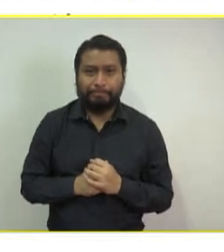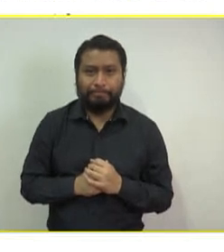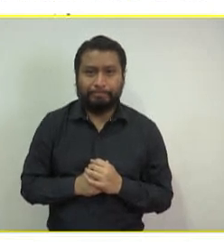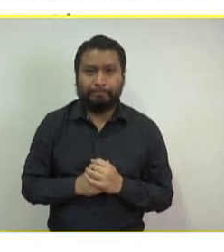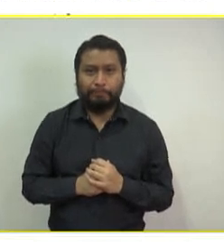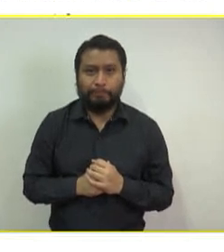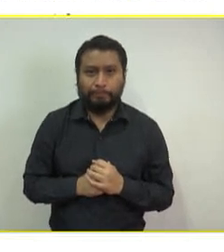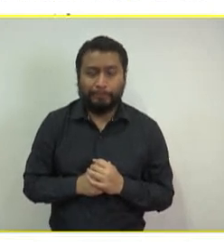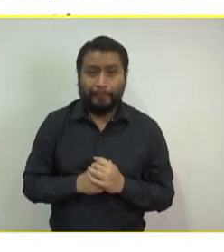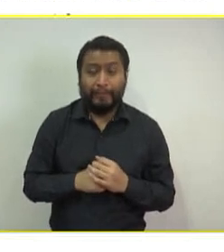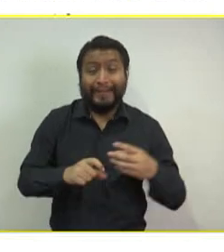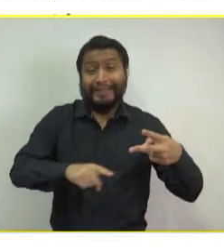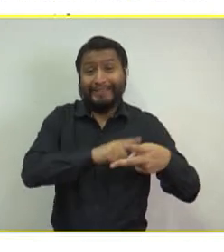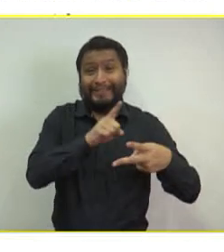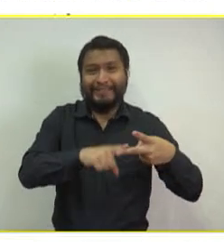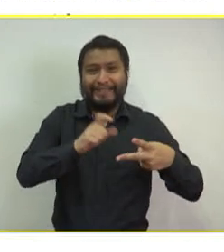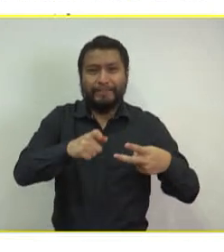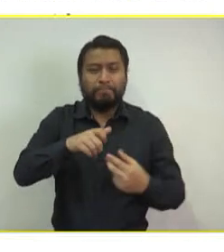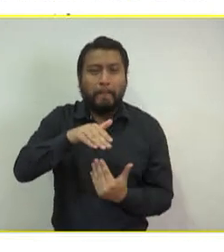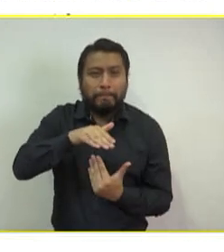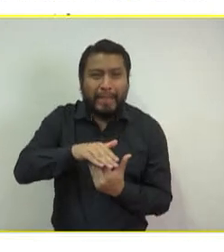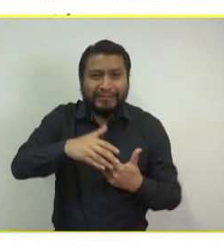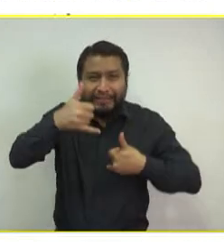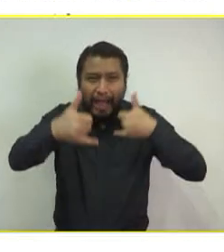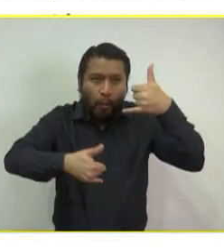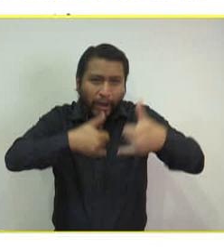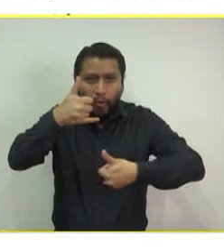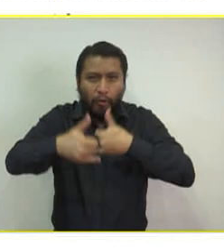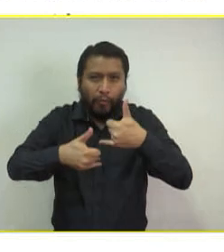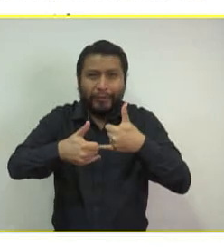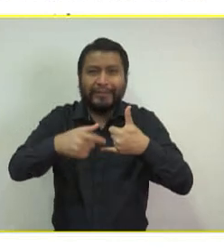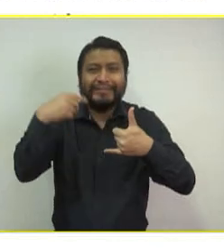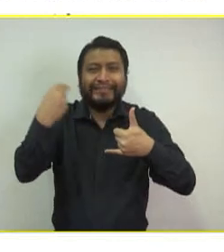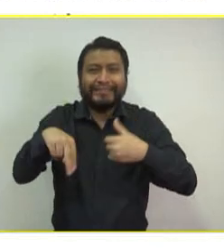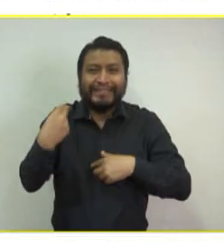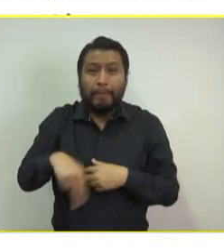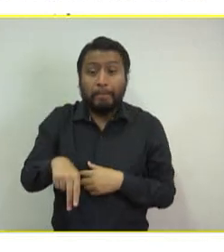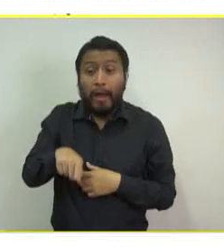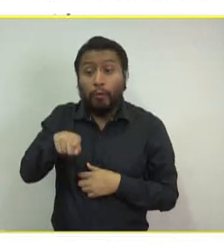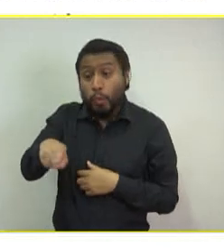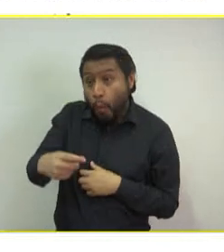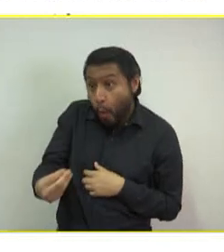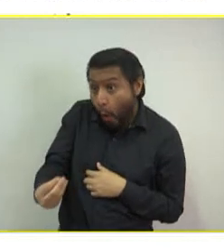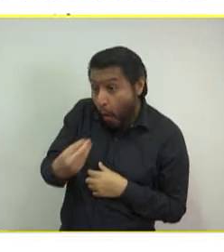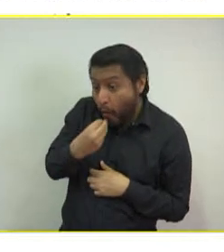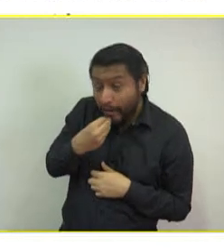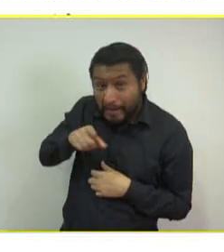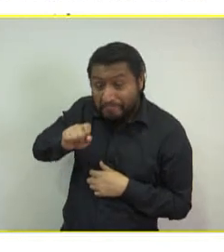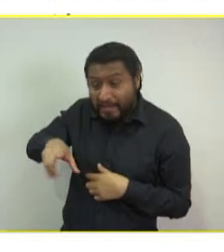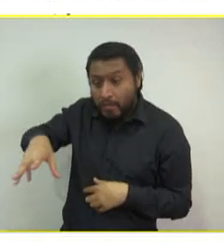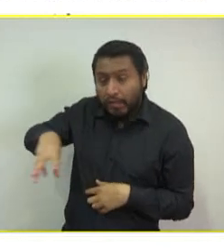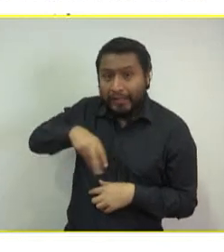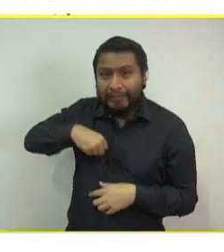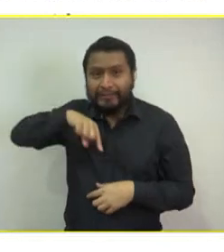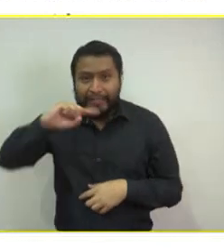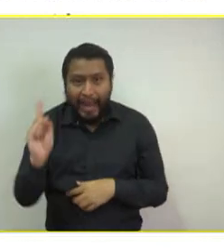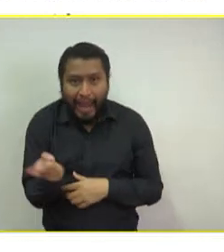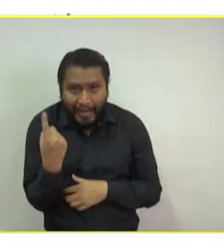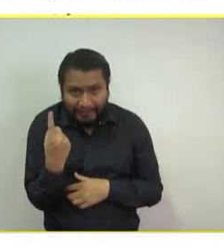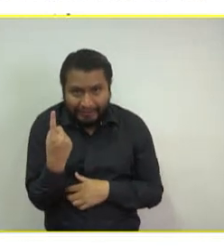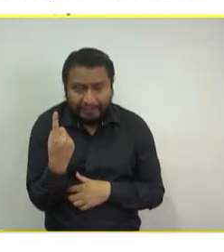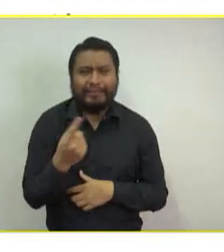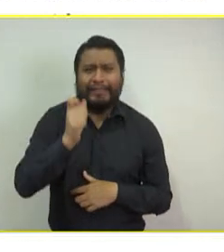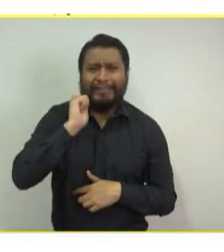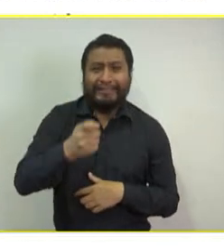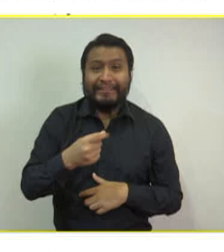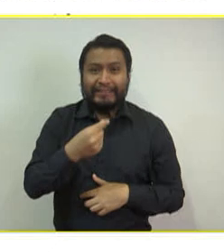El siguiente elemento es el juego de mesa, Eres lo que microcomes. La idea de este juego es que los niños puedan entender lo que